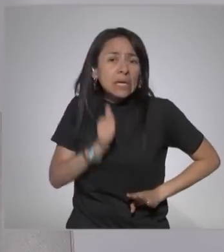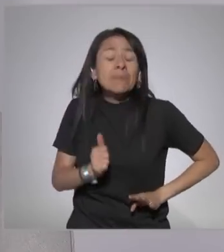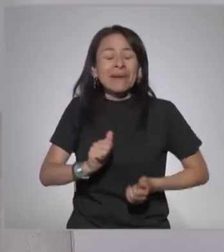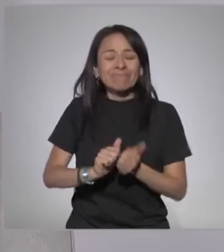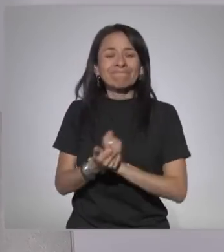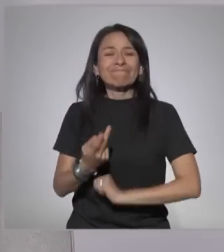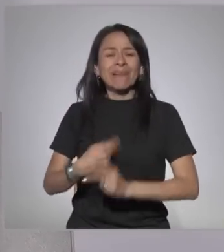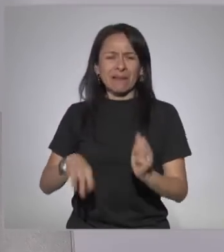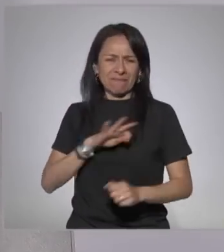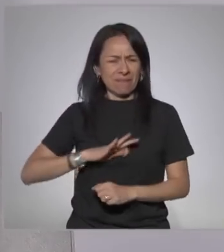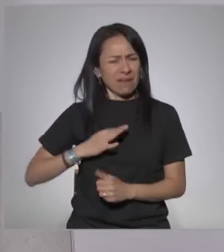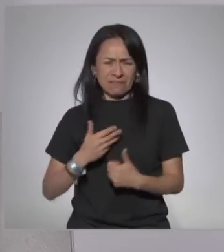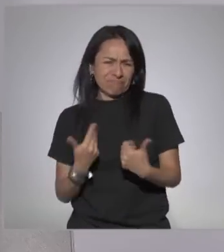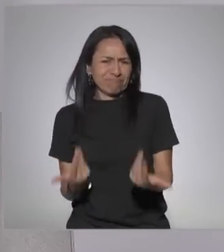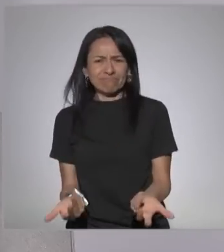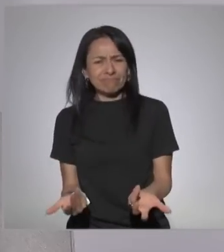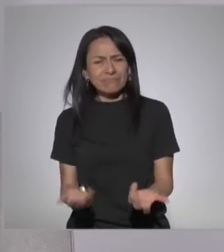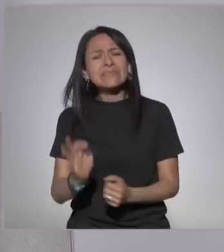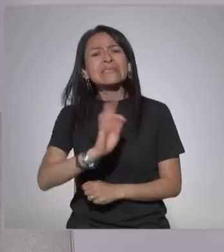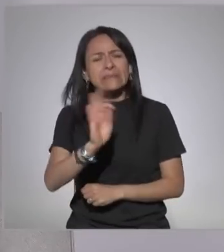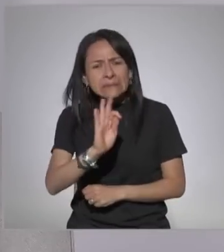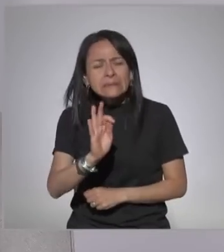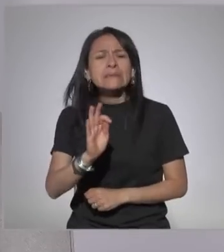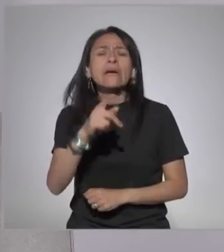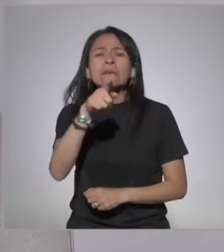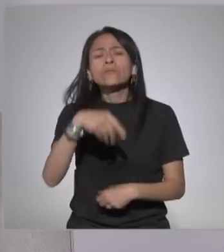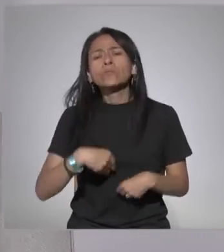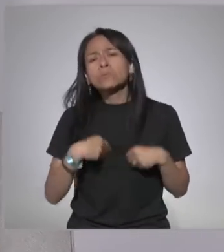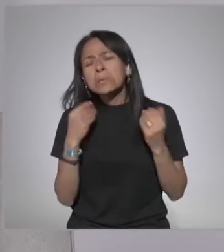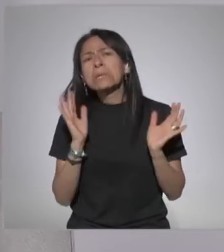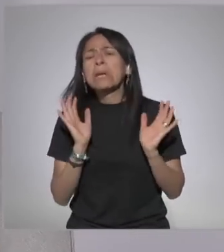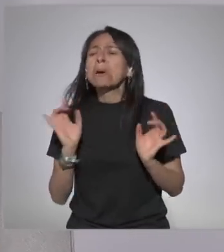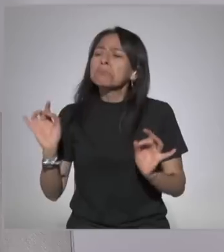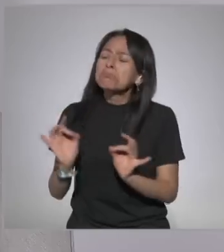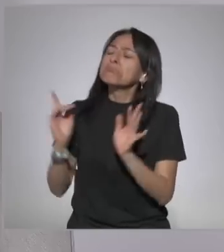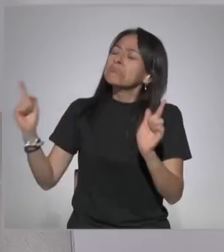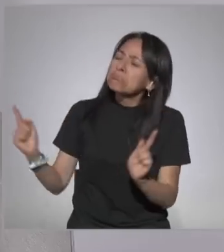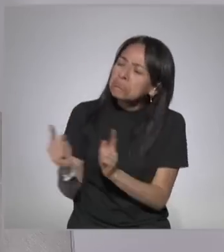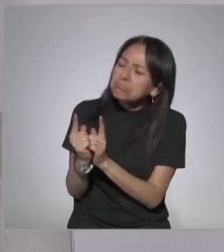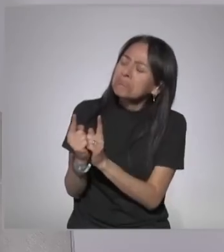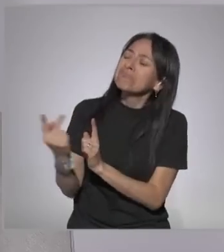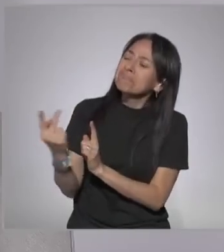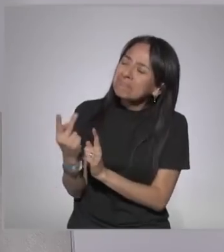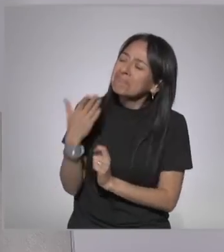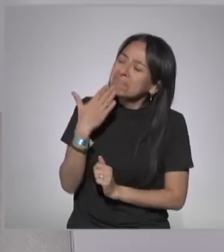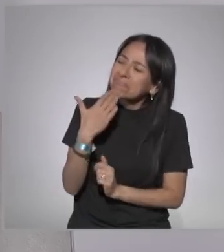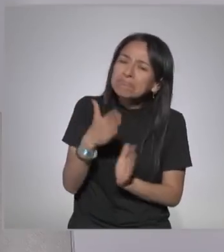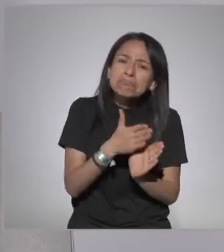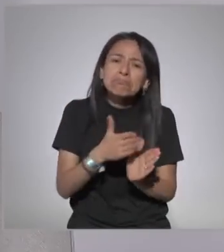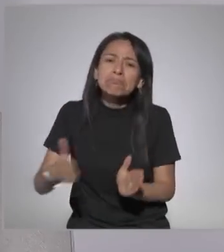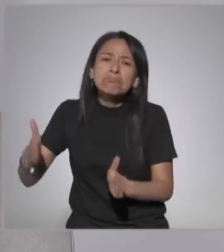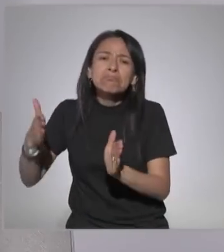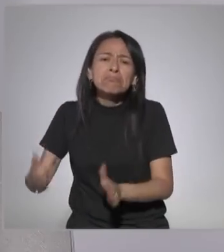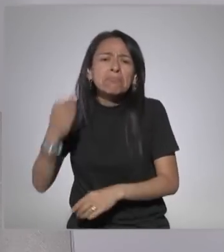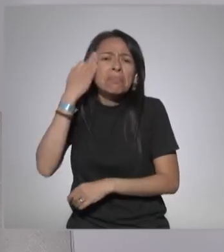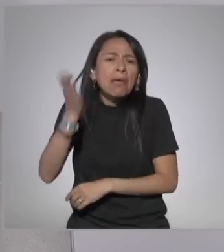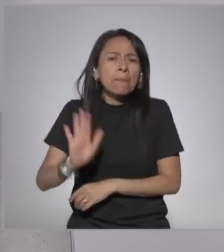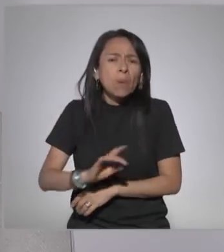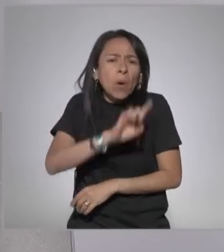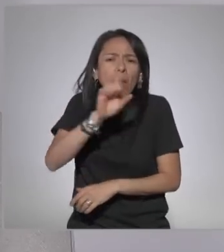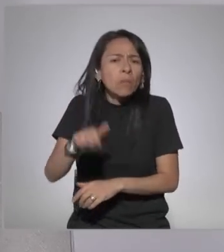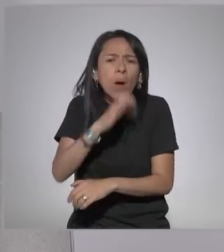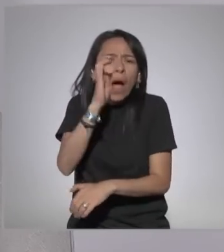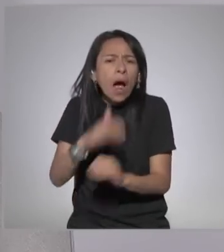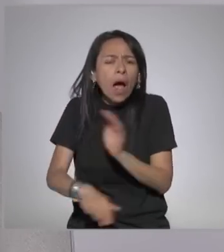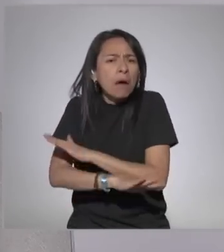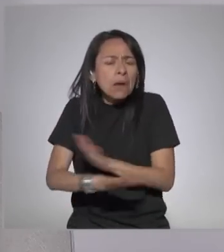vida coincida con alguien y termine ese ciclo, y eso no quiere decir que no puedas tener otra pareja